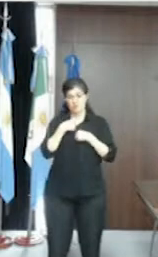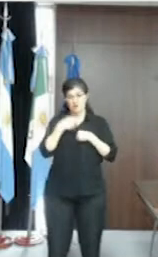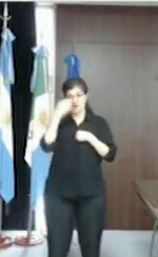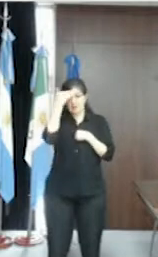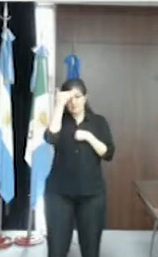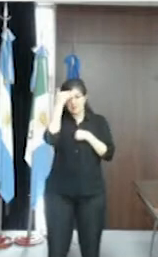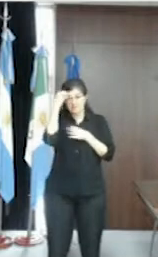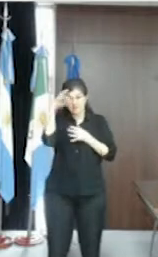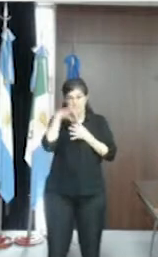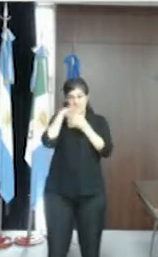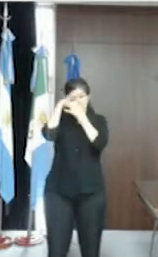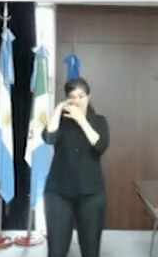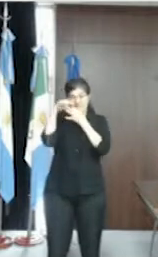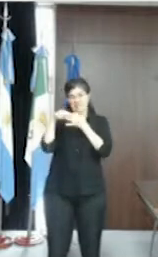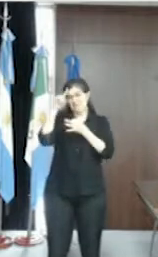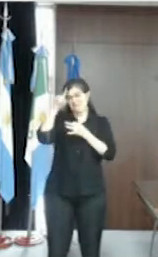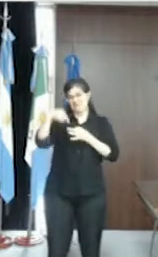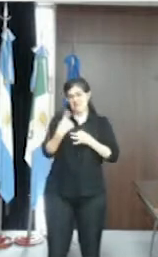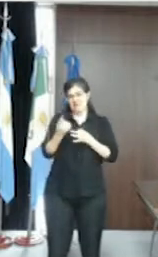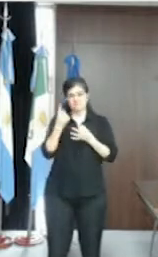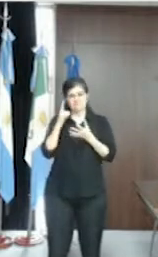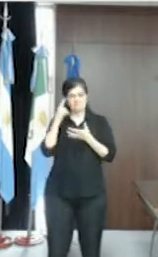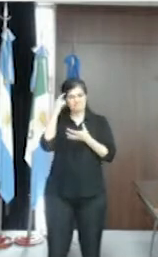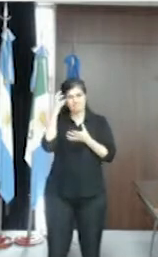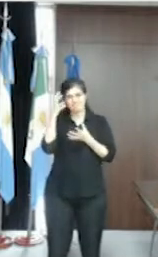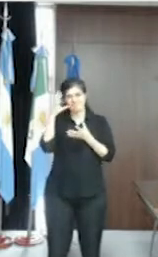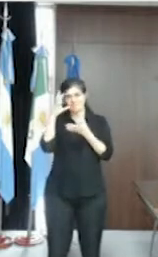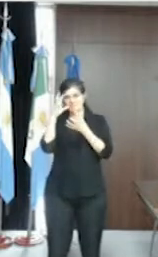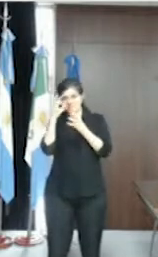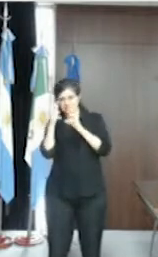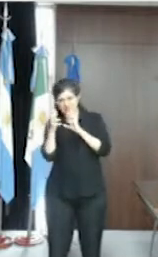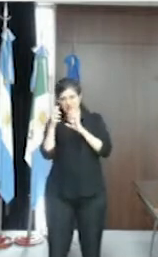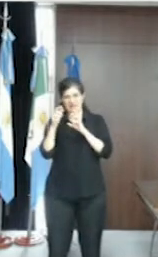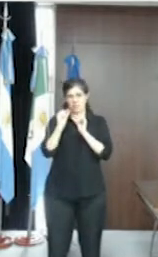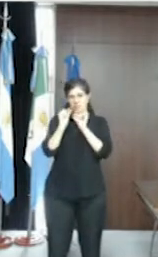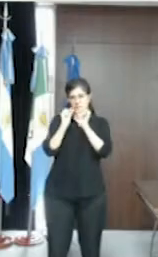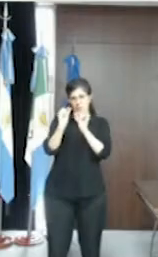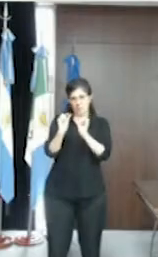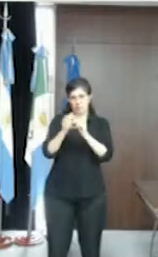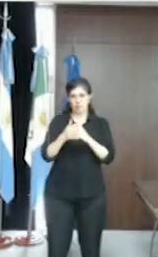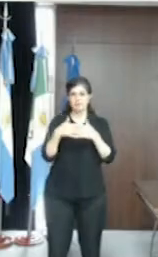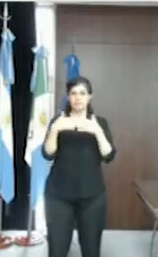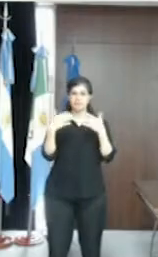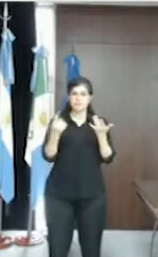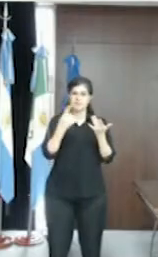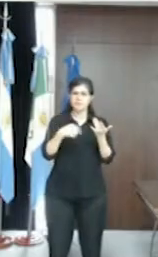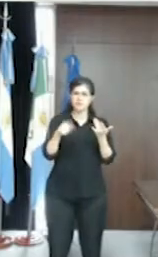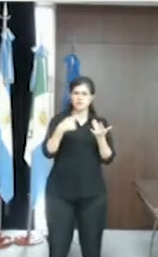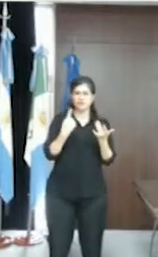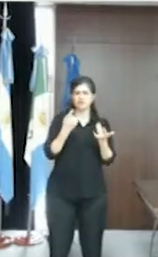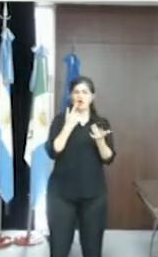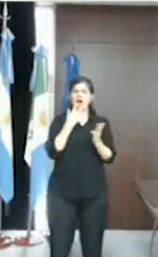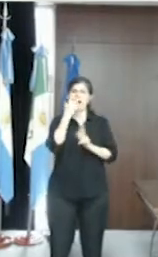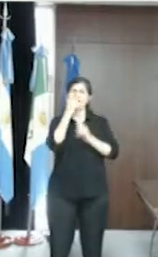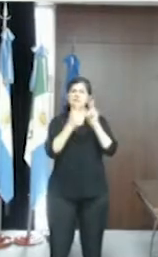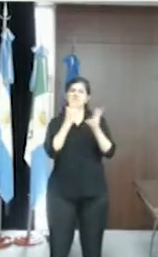cognitivos y con ello los síntomas conductuales. ¿Por qué es tan importante detenernos en esto cuando estamos hablando de una jornada de cuidados